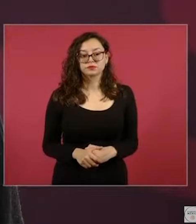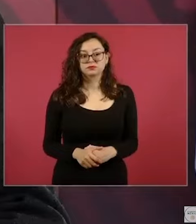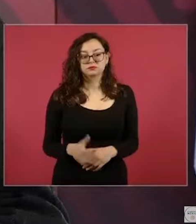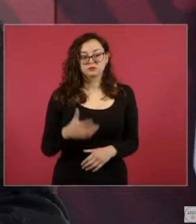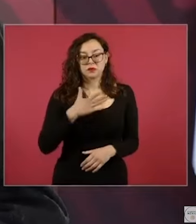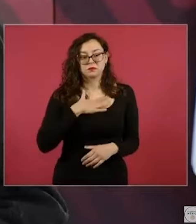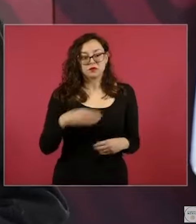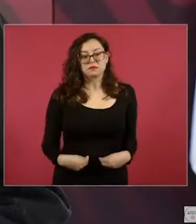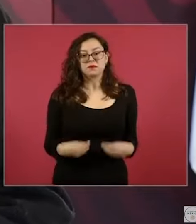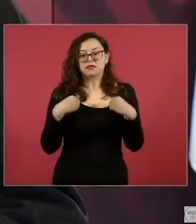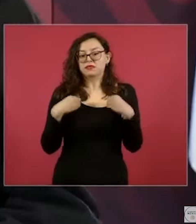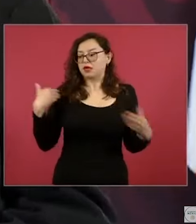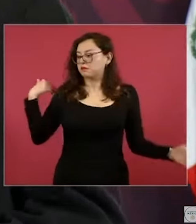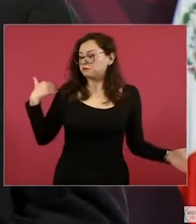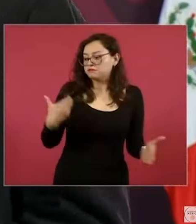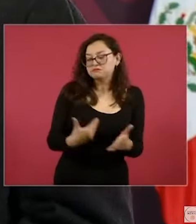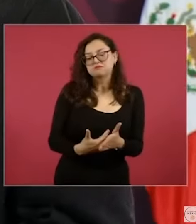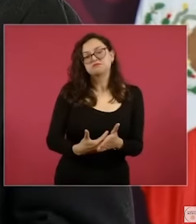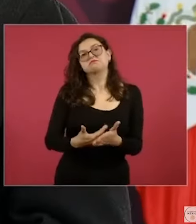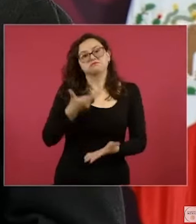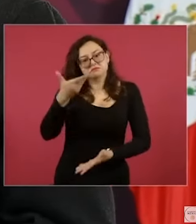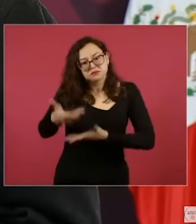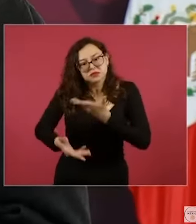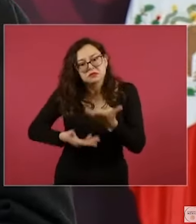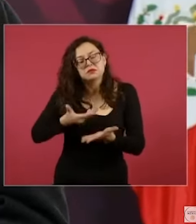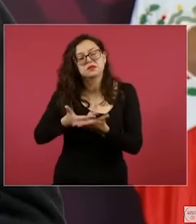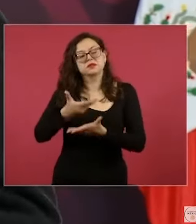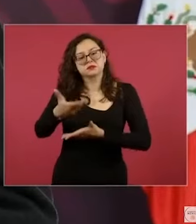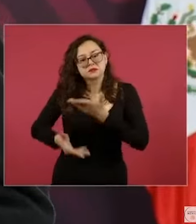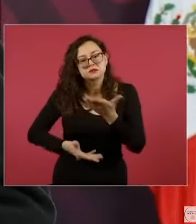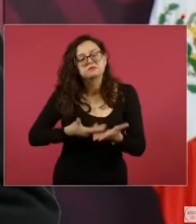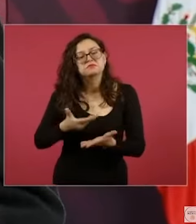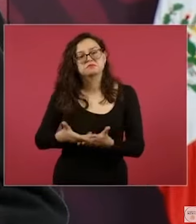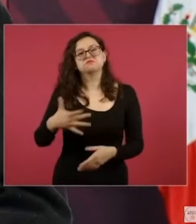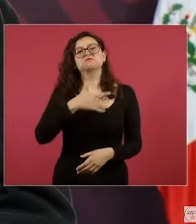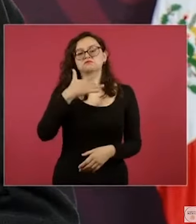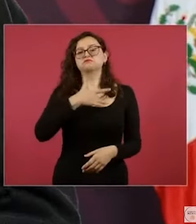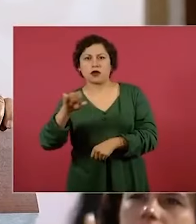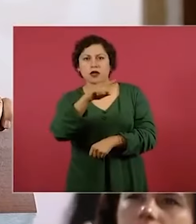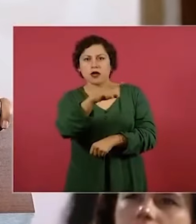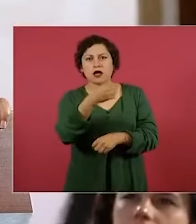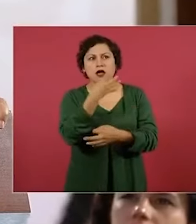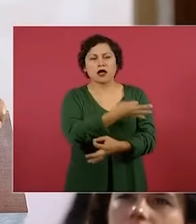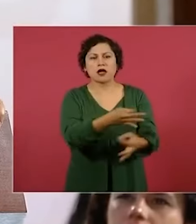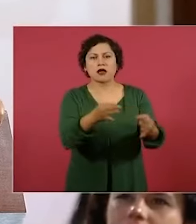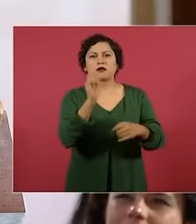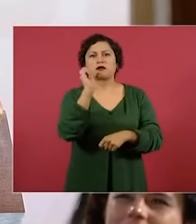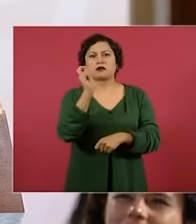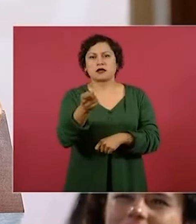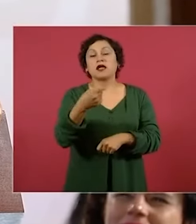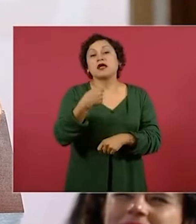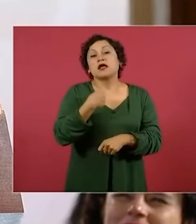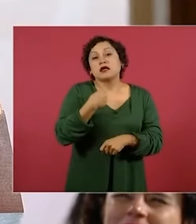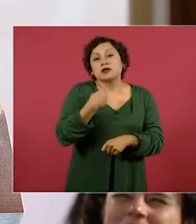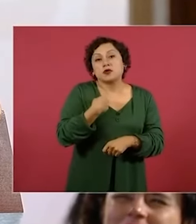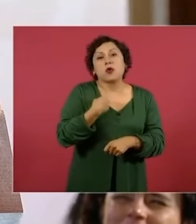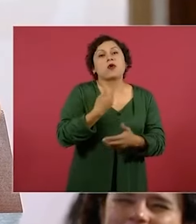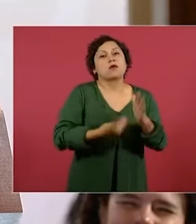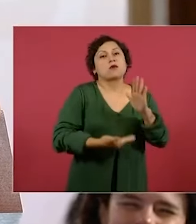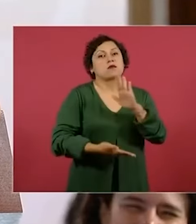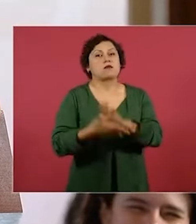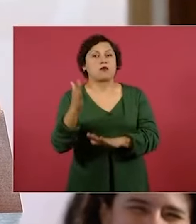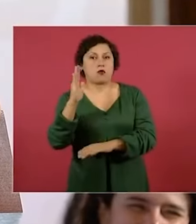pueblo. Me siento muy orgulloso, muy contento. Pensativo, se refirió a su sucesora, Claudia